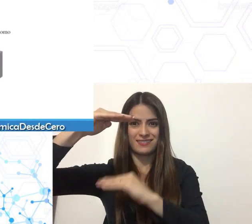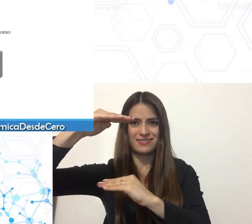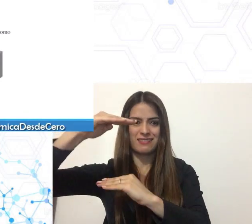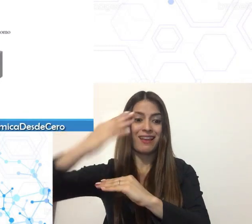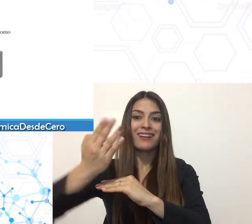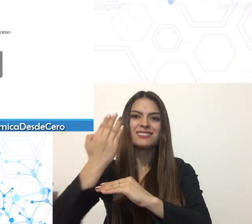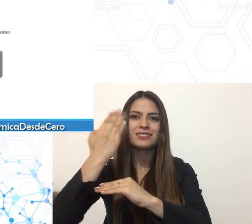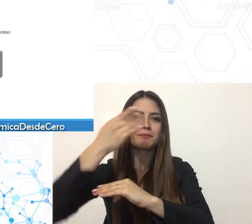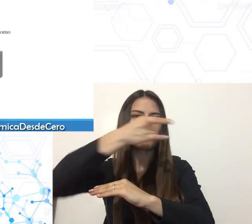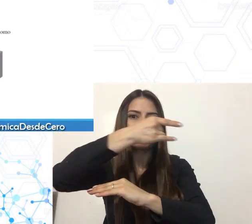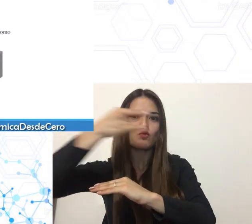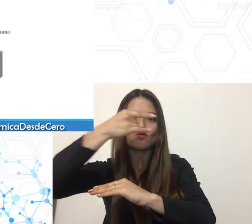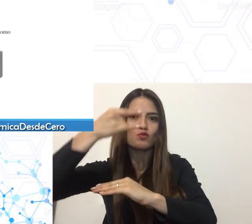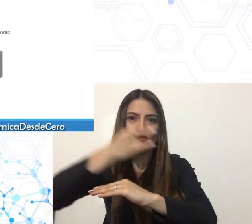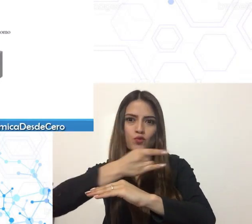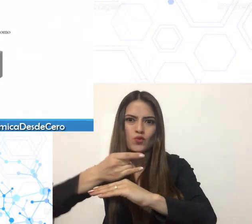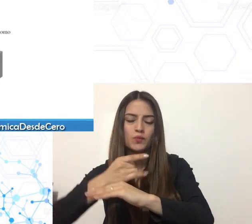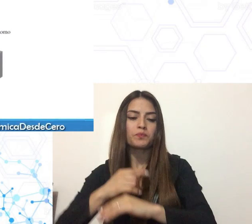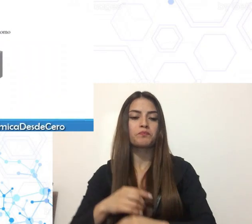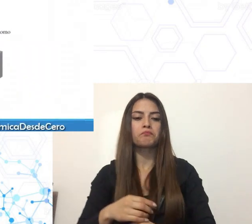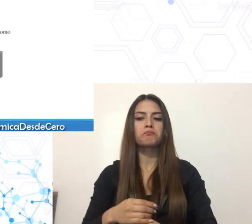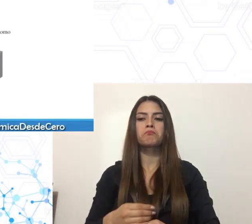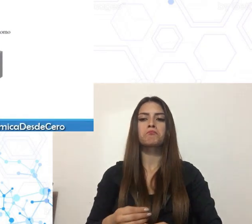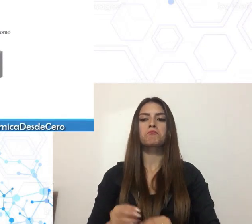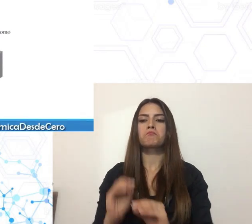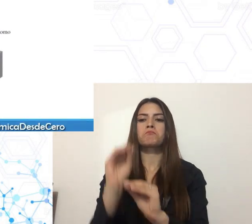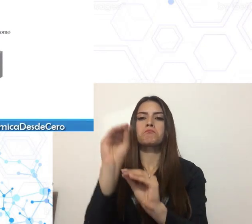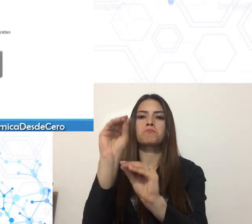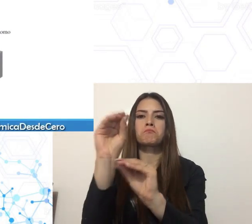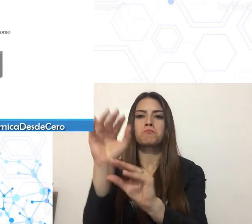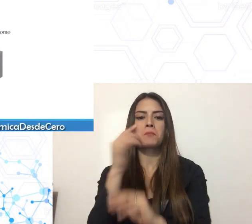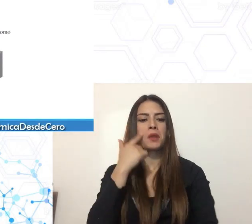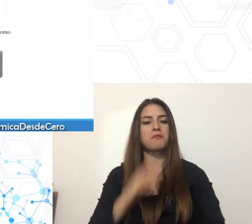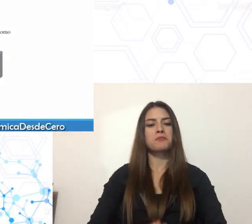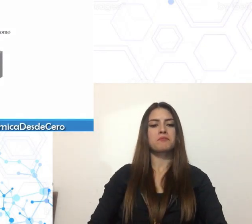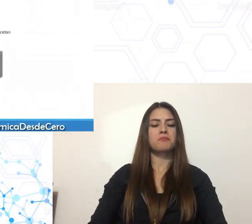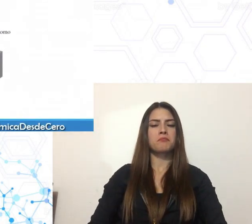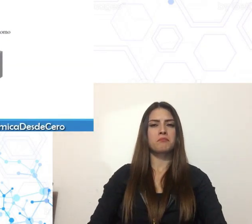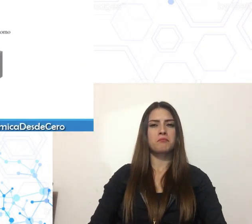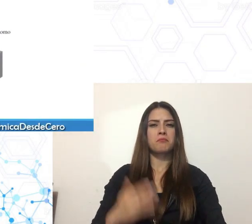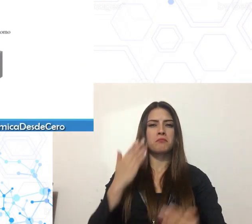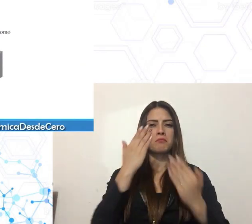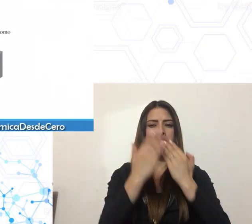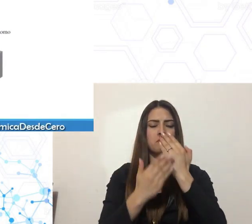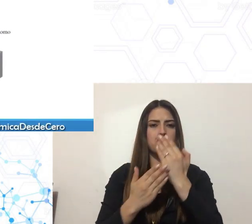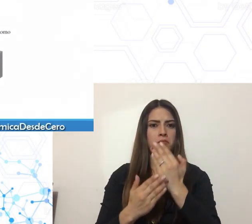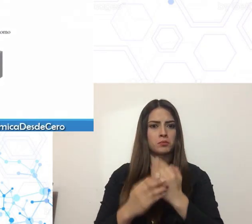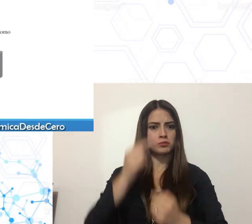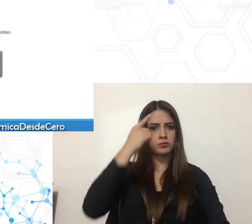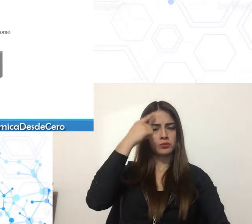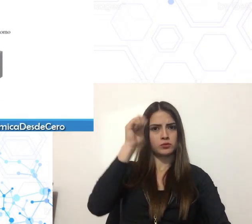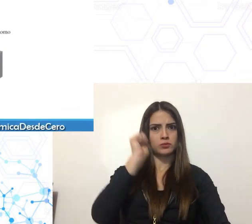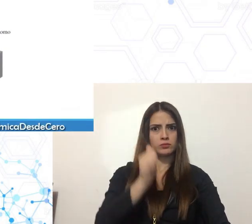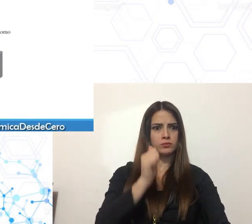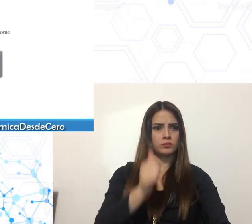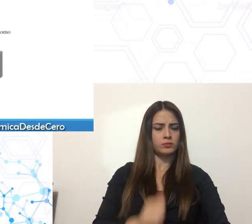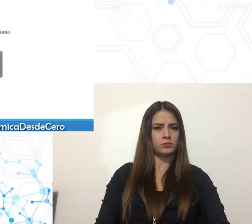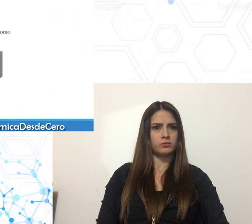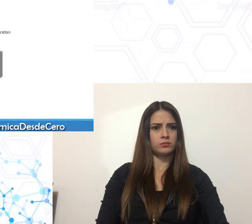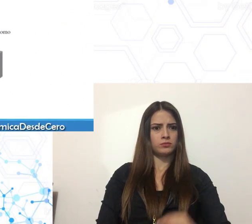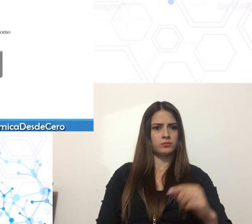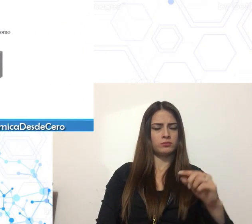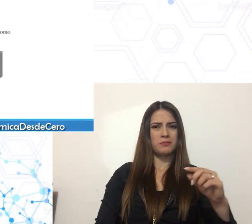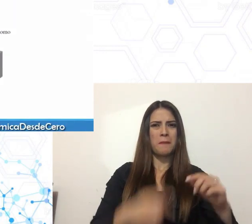de un campo electromagnético con carga positiva y con carga negativa y lograron observar que esa sustancia